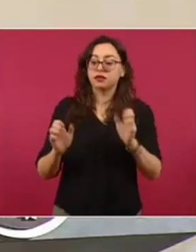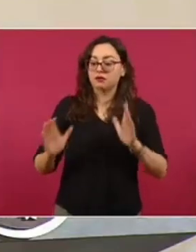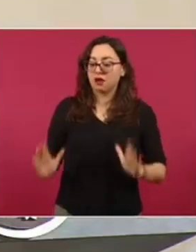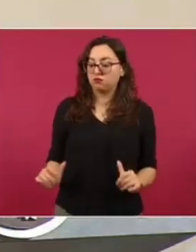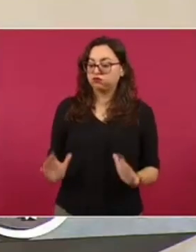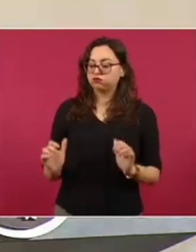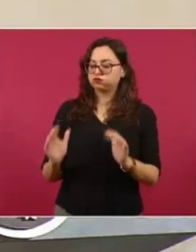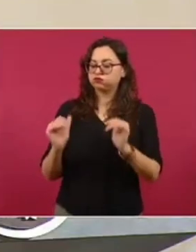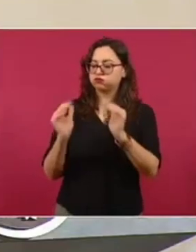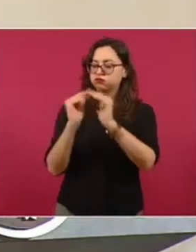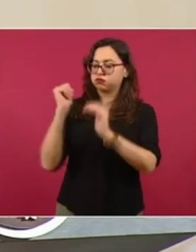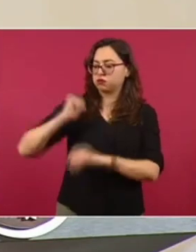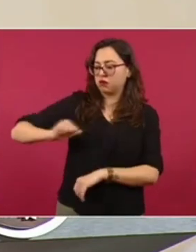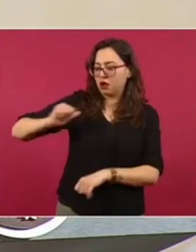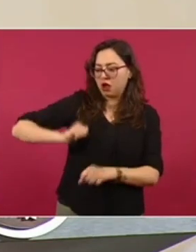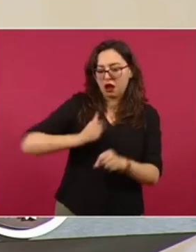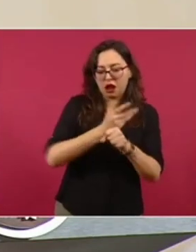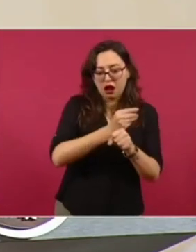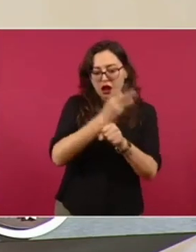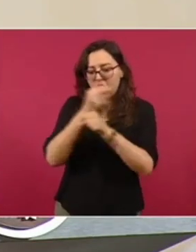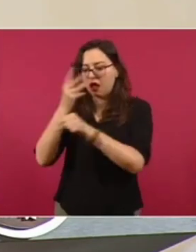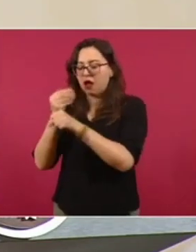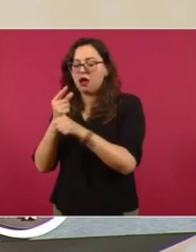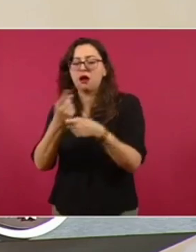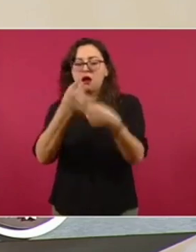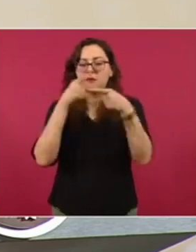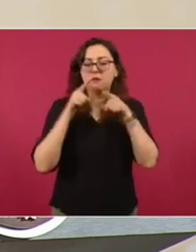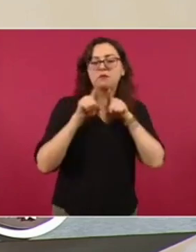la obra prioritaria del Tren Maya.